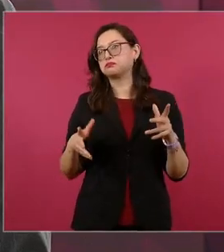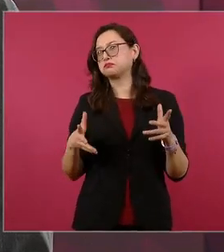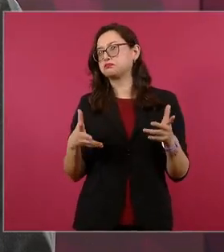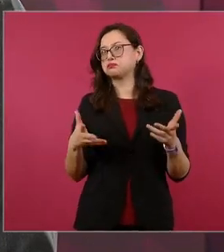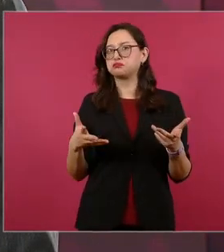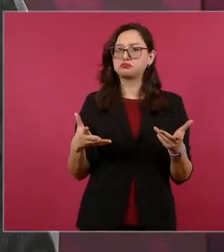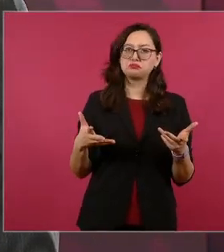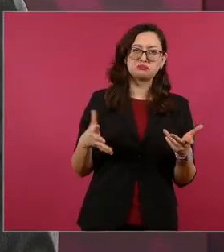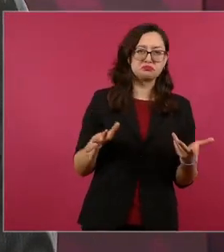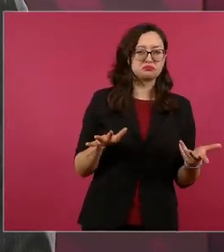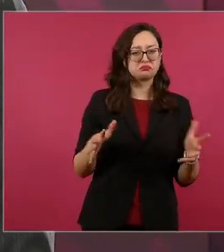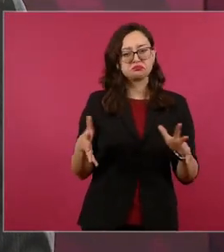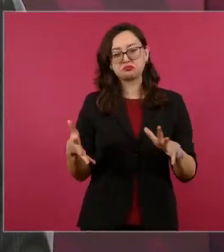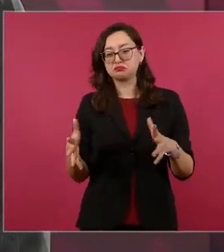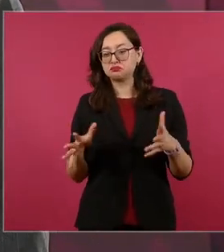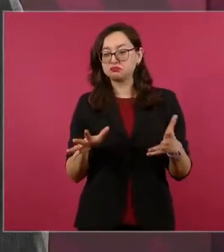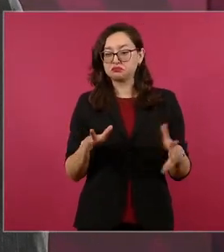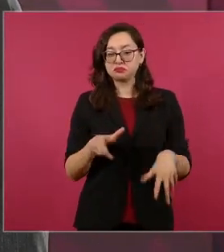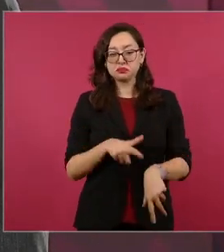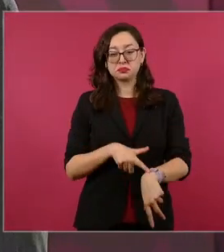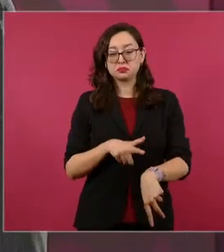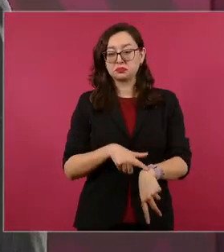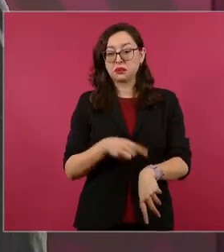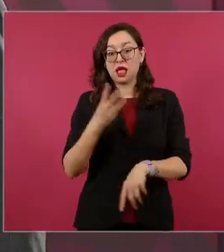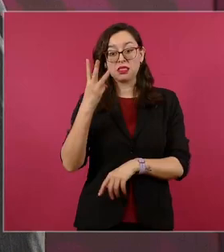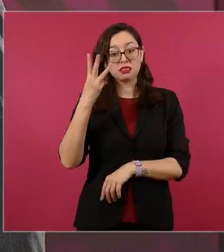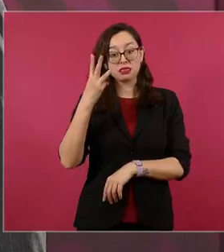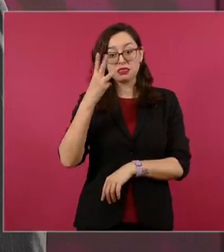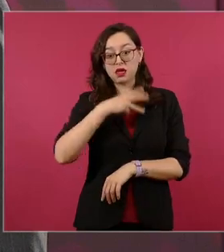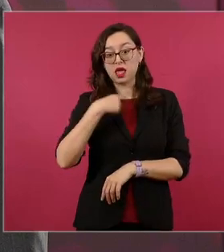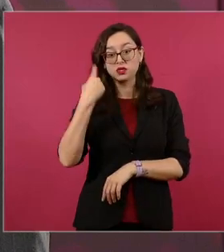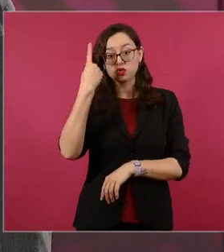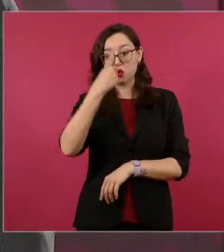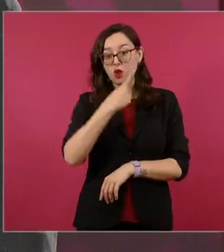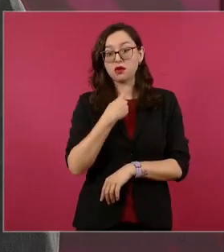hacer, cuando mucho, 3 horas.